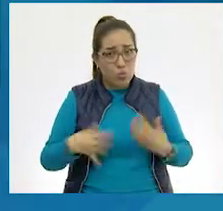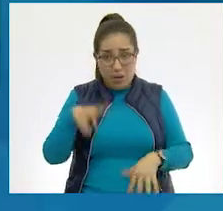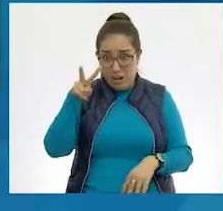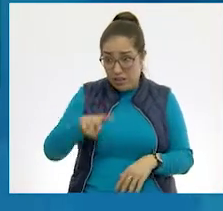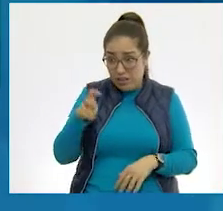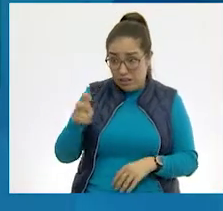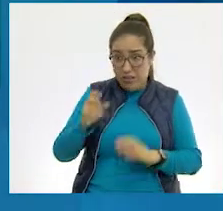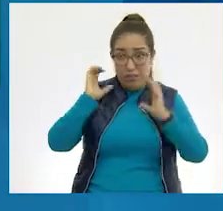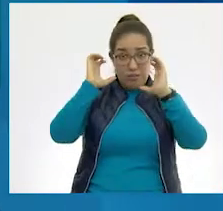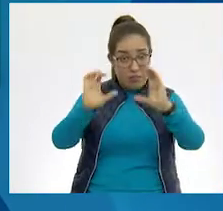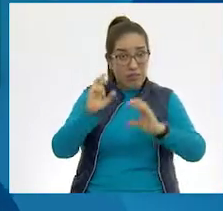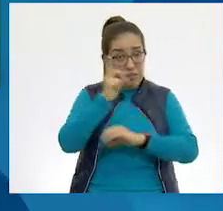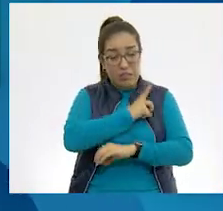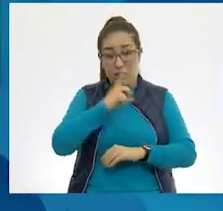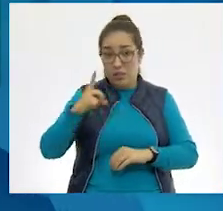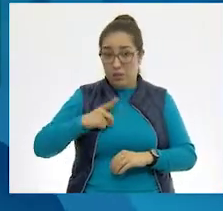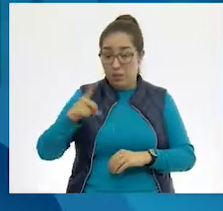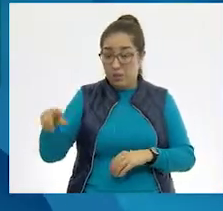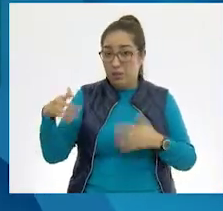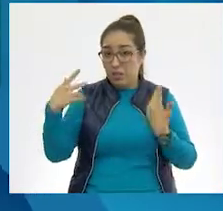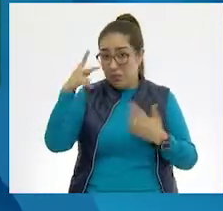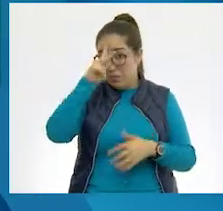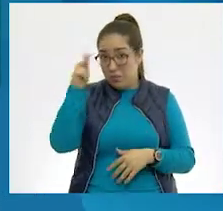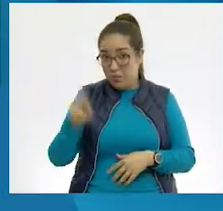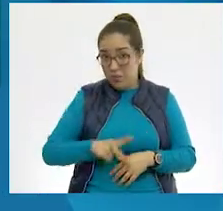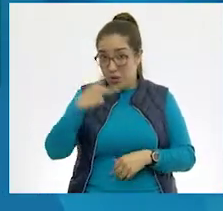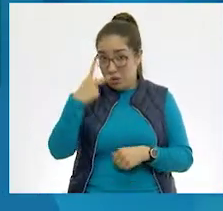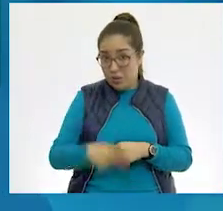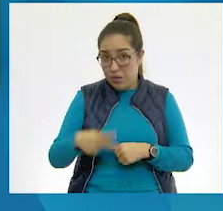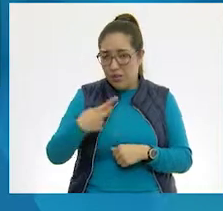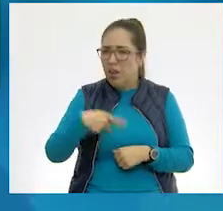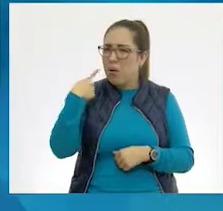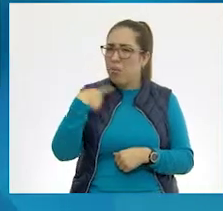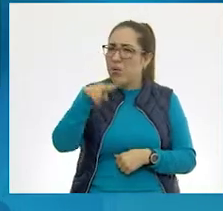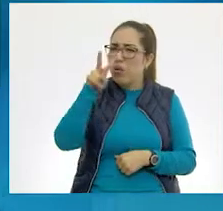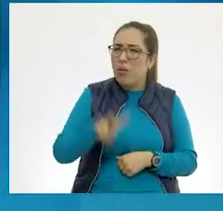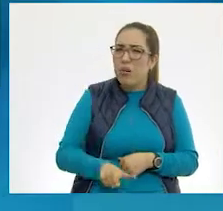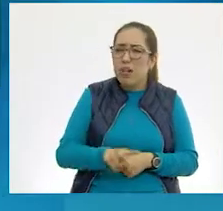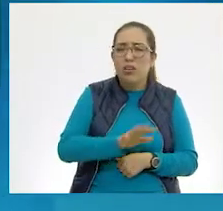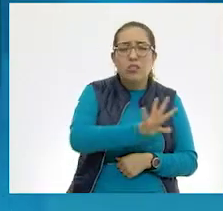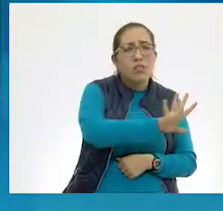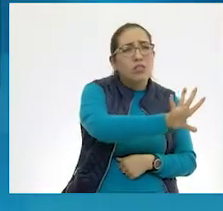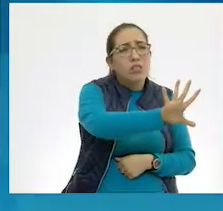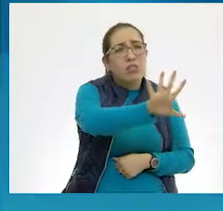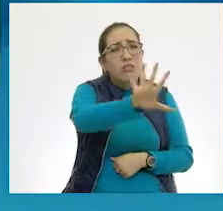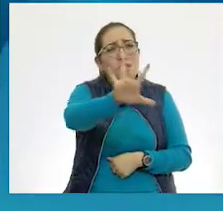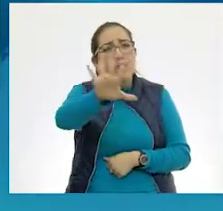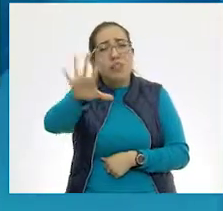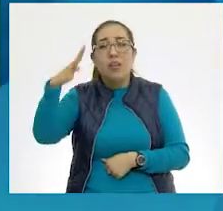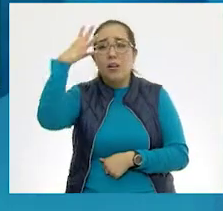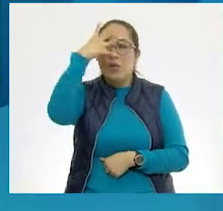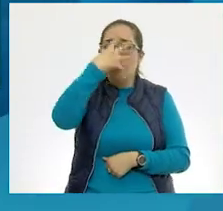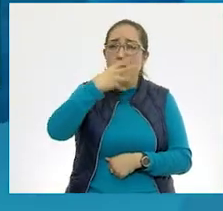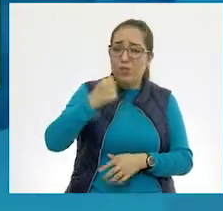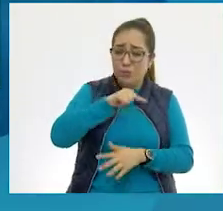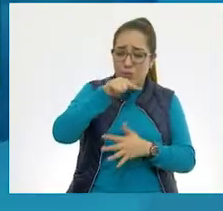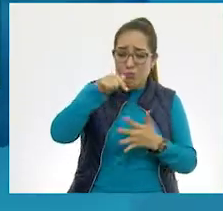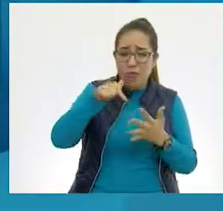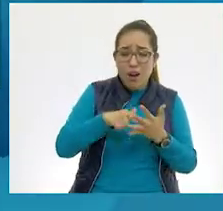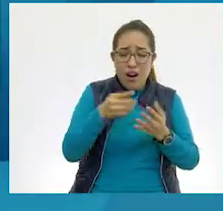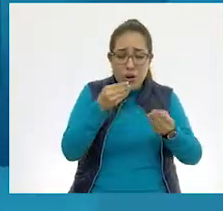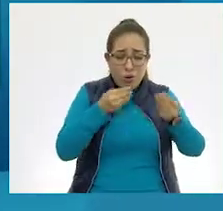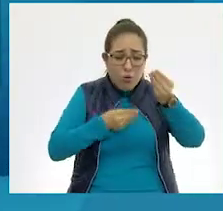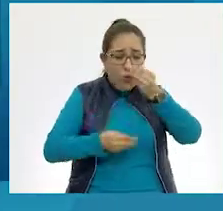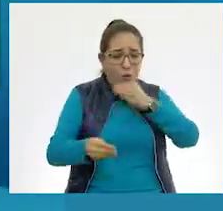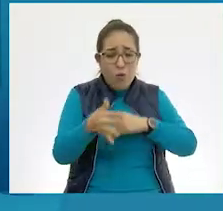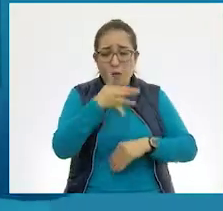te descuidas. Bueno, no se imagina usted los paisajes, la comida y los animales que hay por